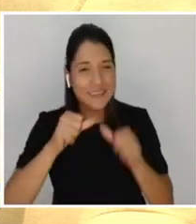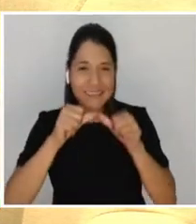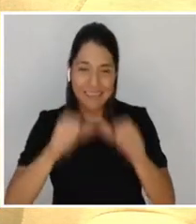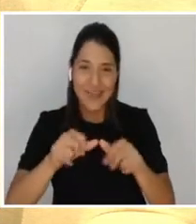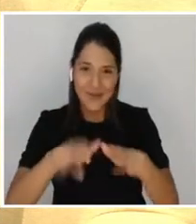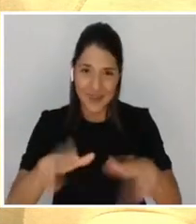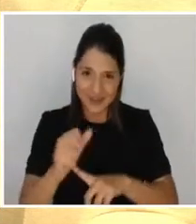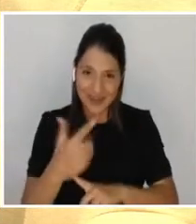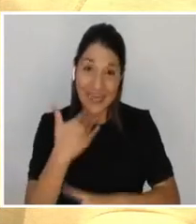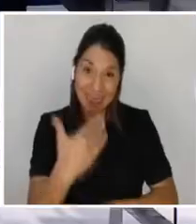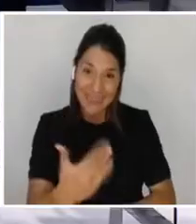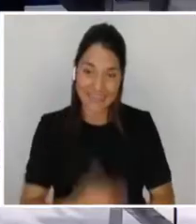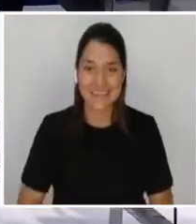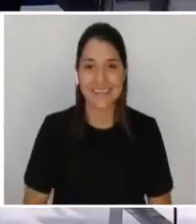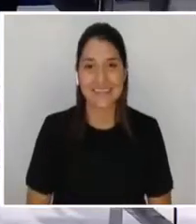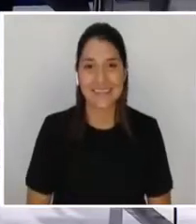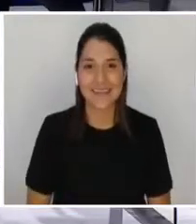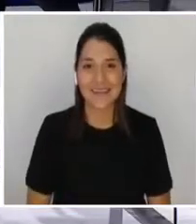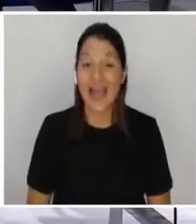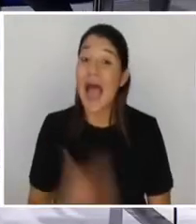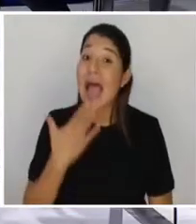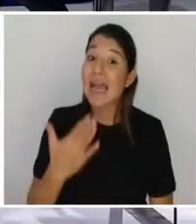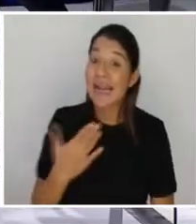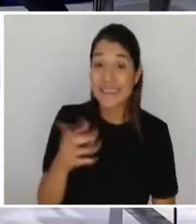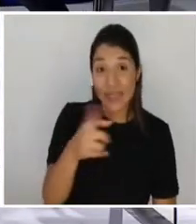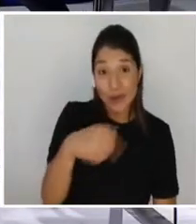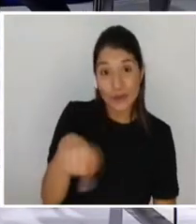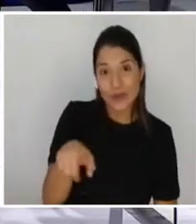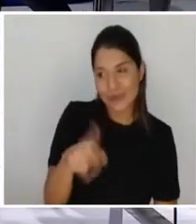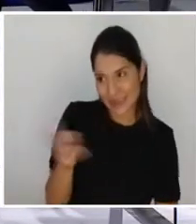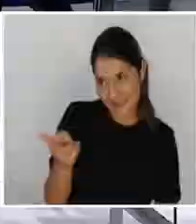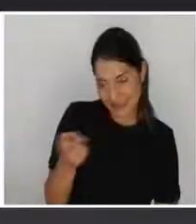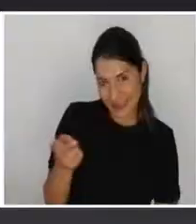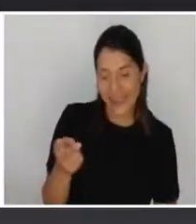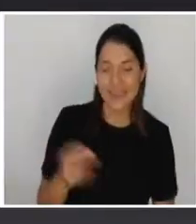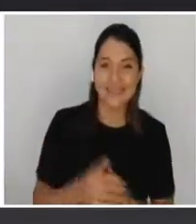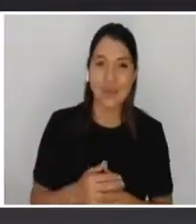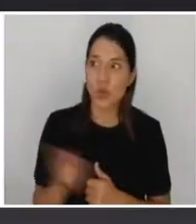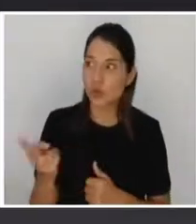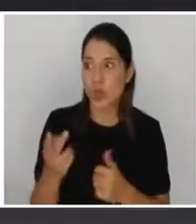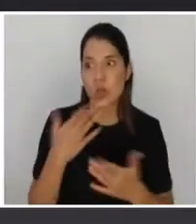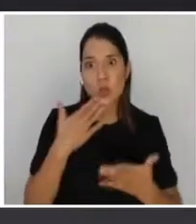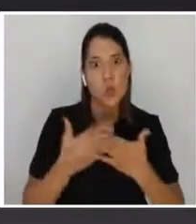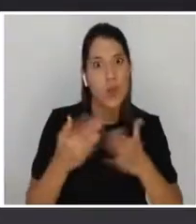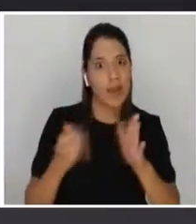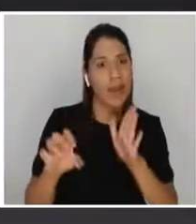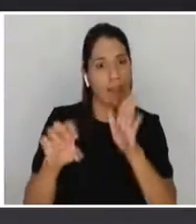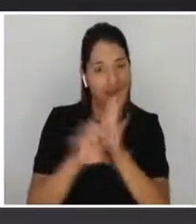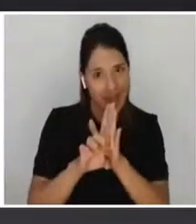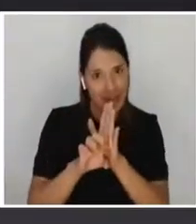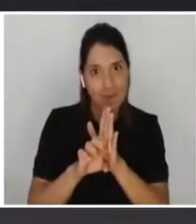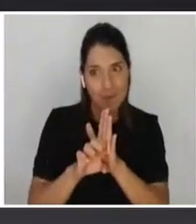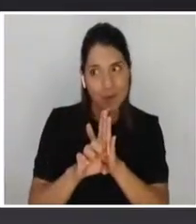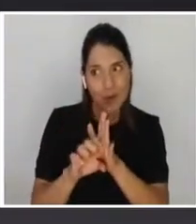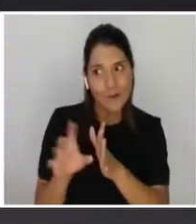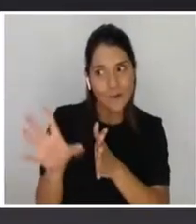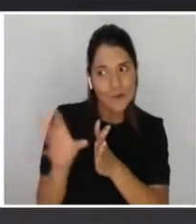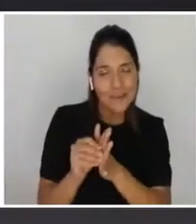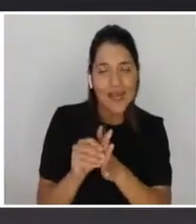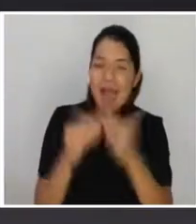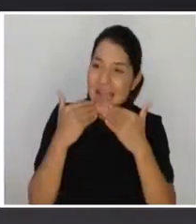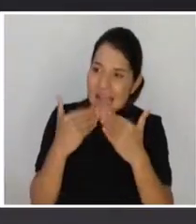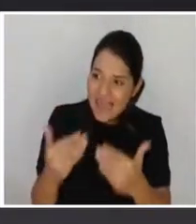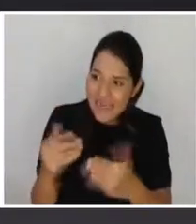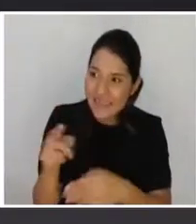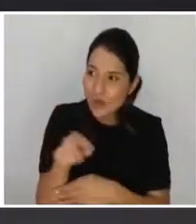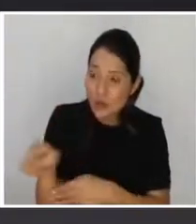Gracias. Gracias a ustedes, definitivamente son un ejemplo a seguir. Les agradezco mucho que hayan sacado tiempo de